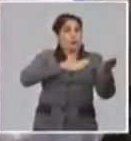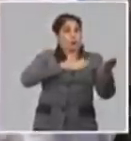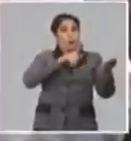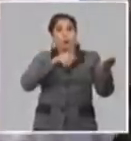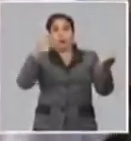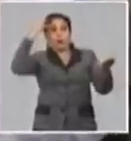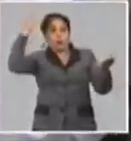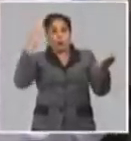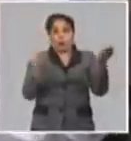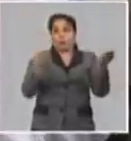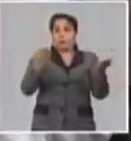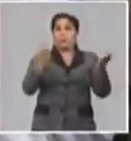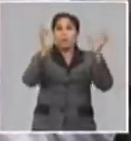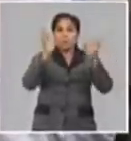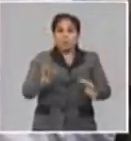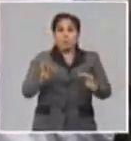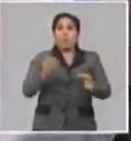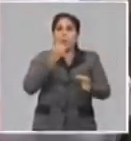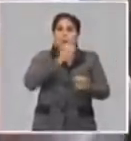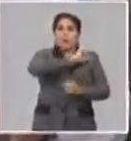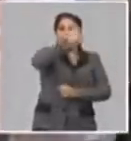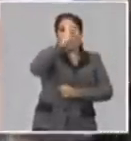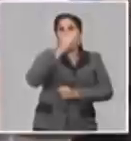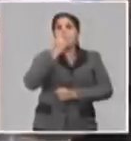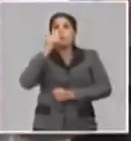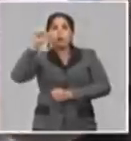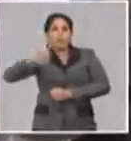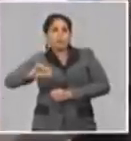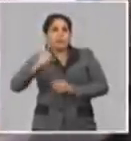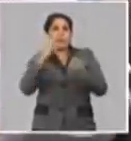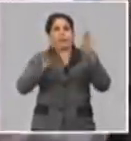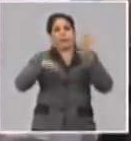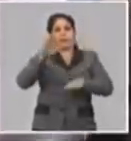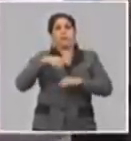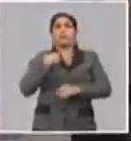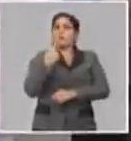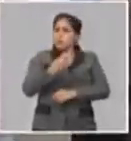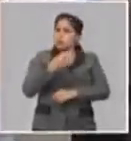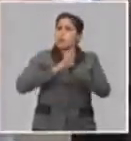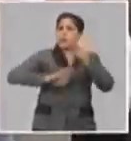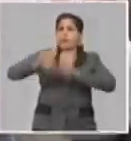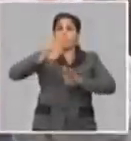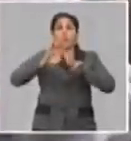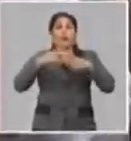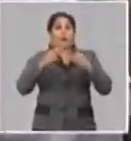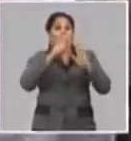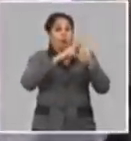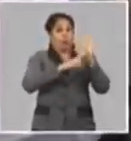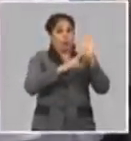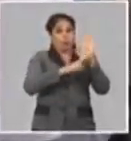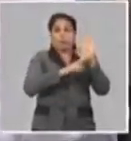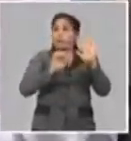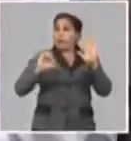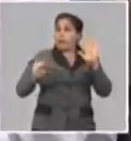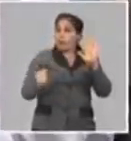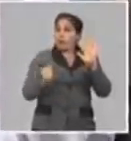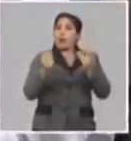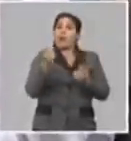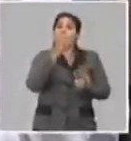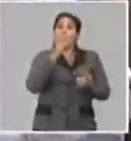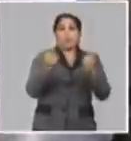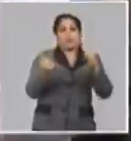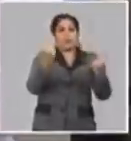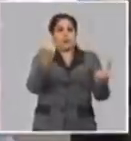sea, aquí no es exactamente, y nosotros defendemos esa complementariedad, pero tenemos que crear reglas de juego que sean